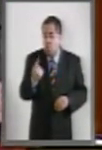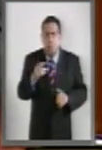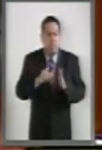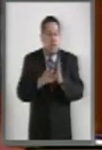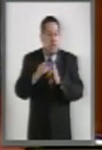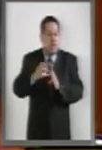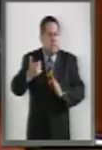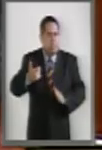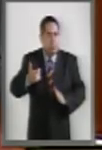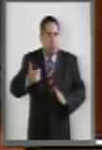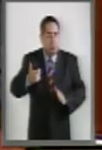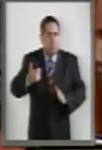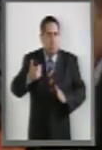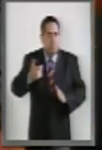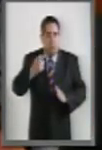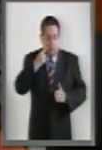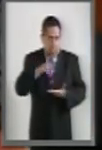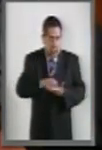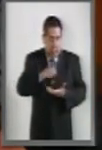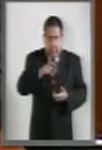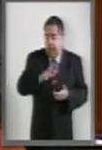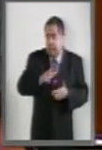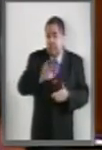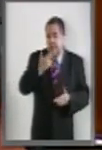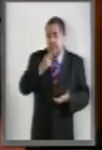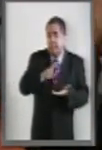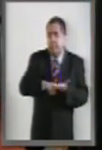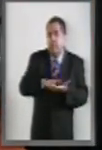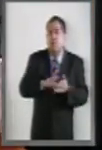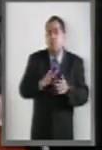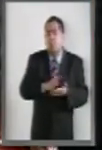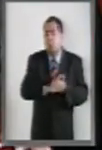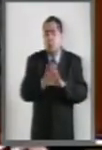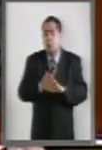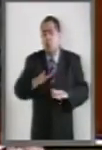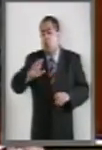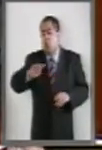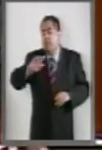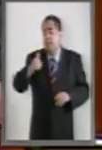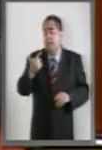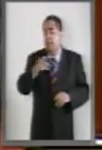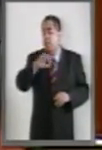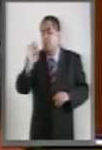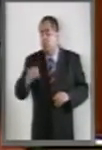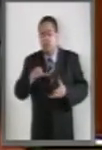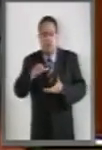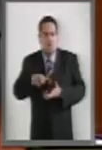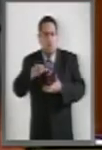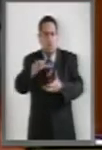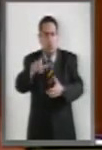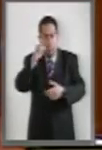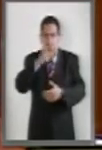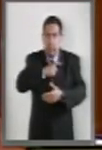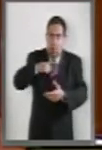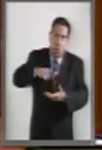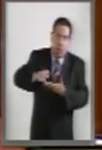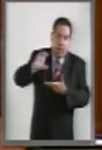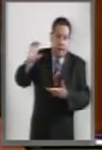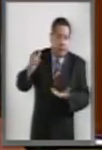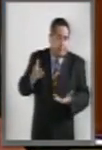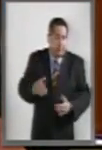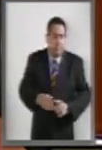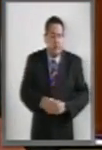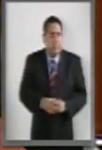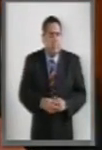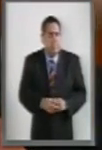556,041.1 millones de pesos, cantidad que equivale al 97% destinado al pago de la deuda.